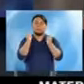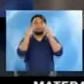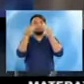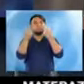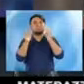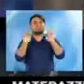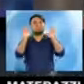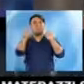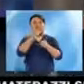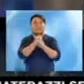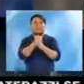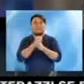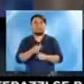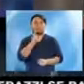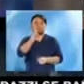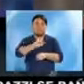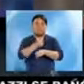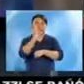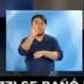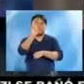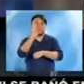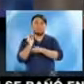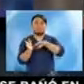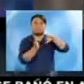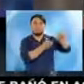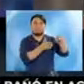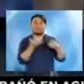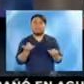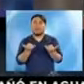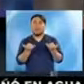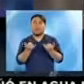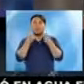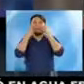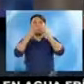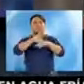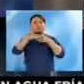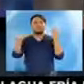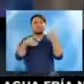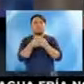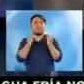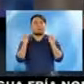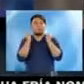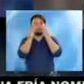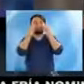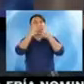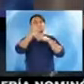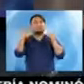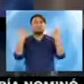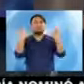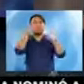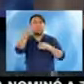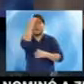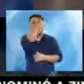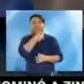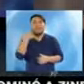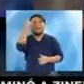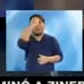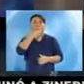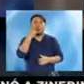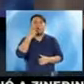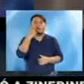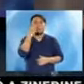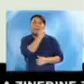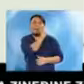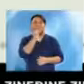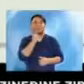17. Vamos a conocer ahora toda la magia detrás del comercial que da forma al rostro de Pedro Suárez Vértiz. Vamos a ver cómo se grabó este spot.